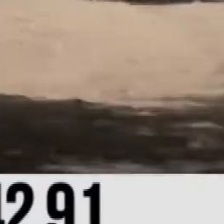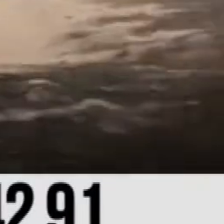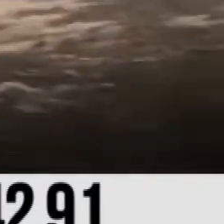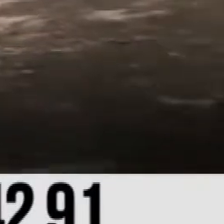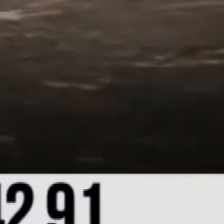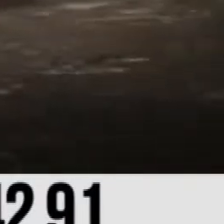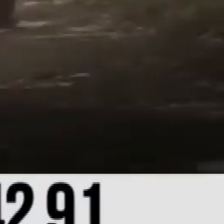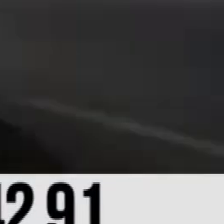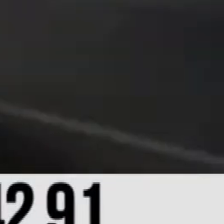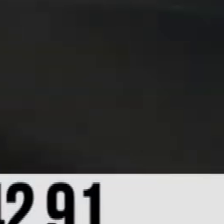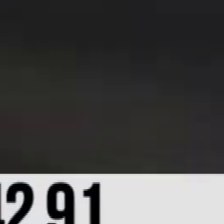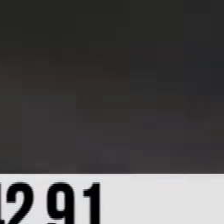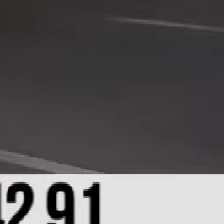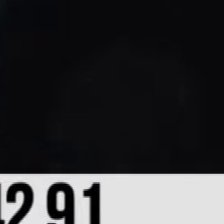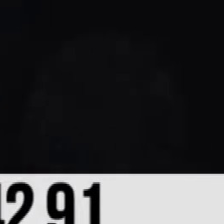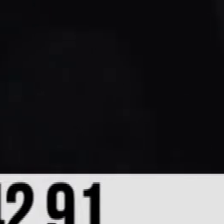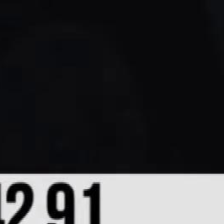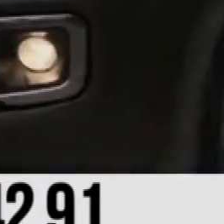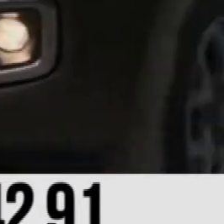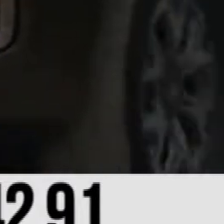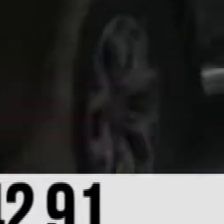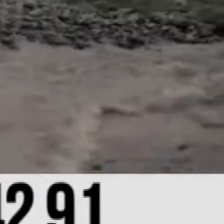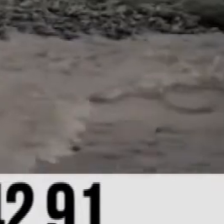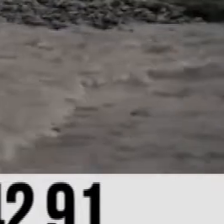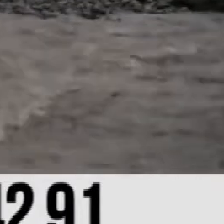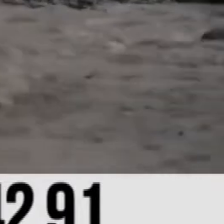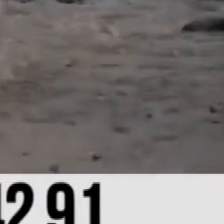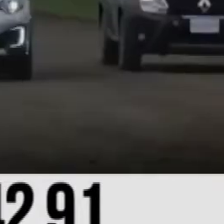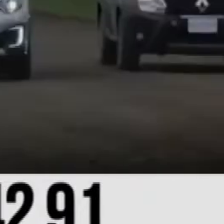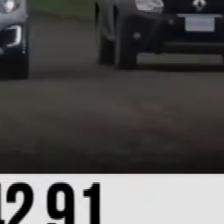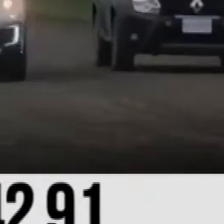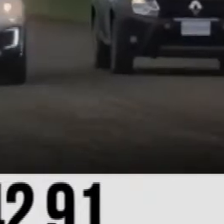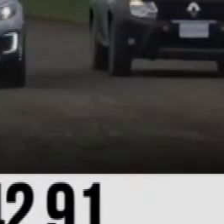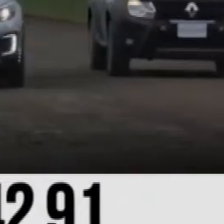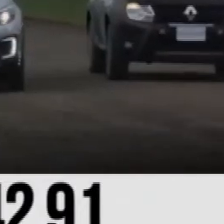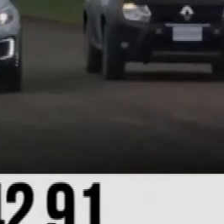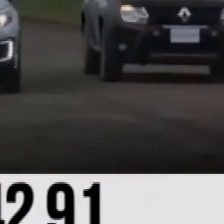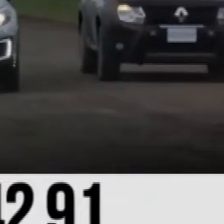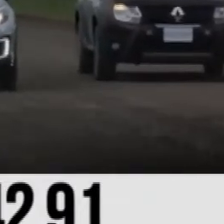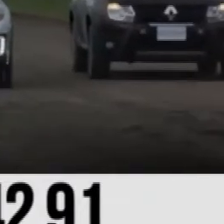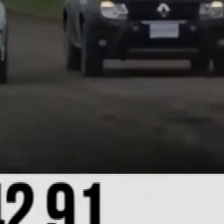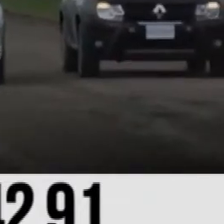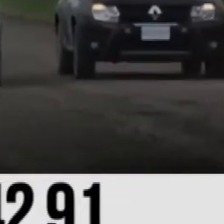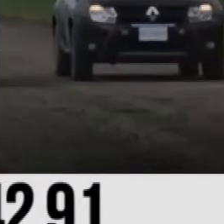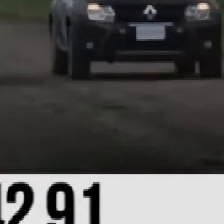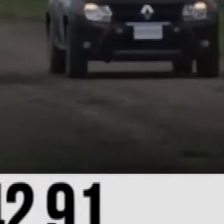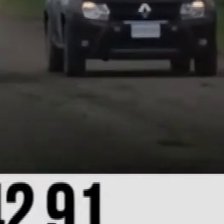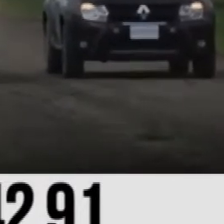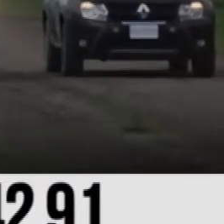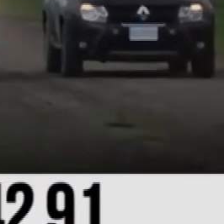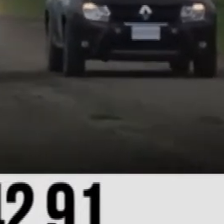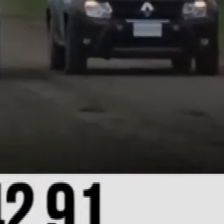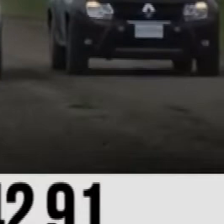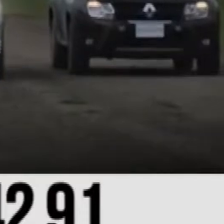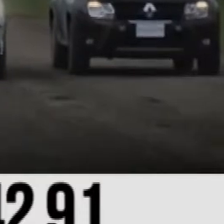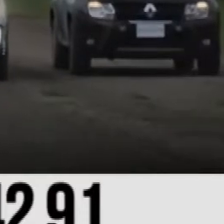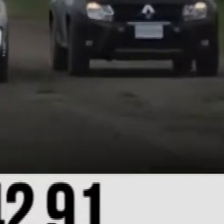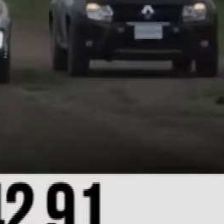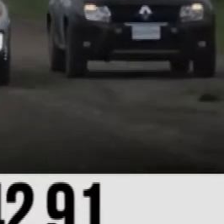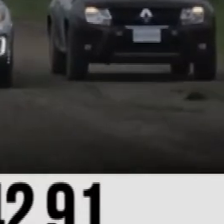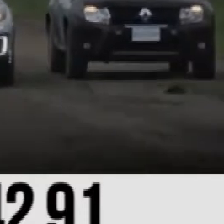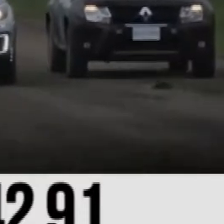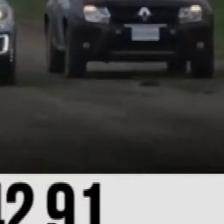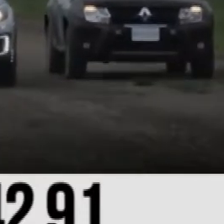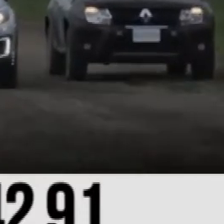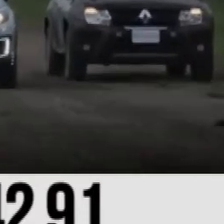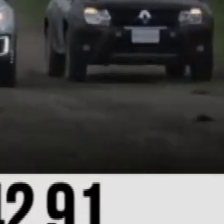terreno, es aventura, es estilo, es ayuda. Somos líderes en camionetas por el camino recorrido. Tu camioneta Renault con la mejor cuota inicial